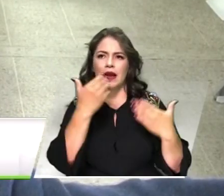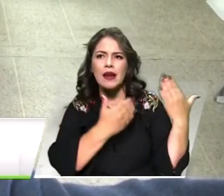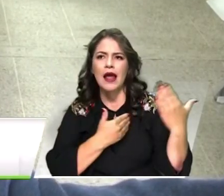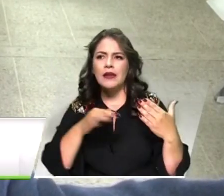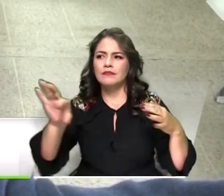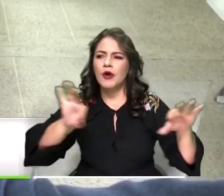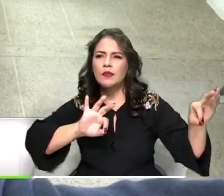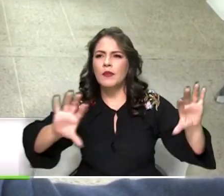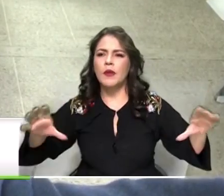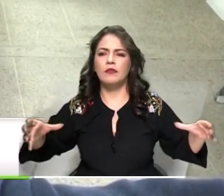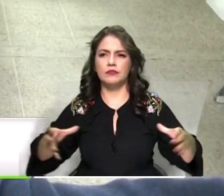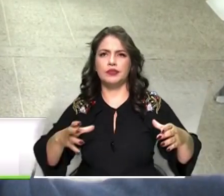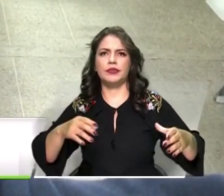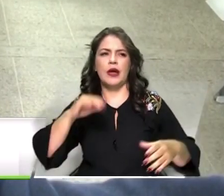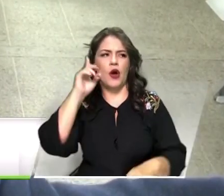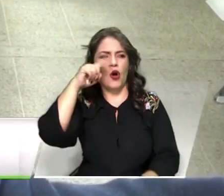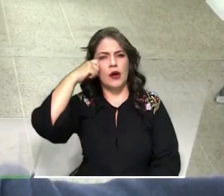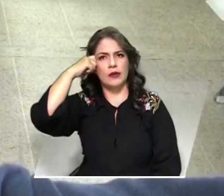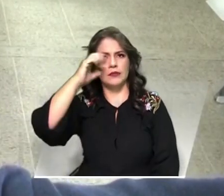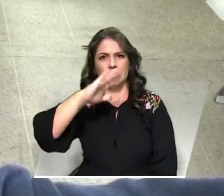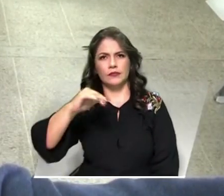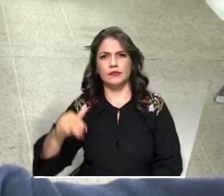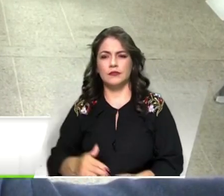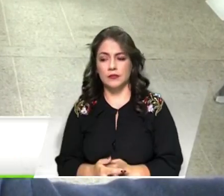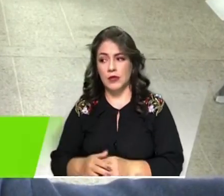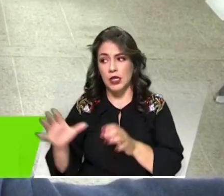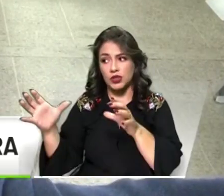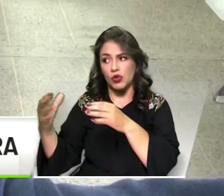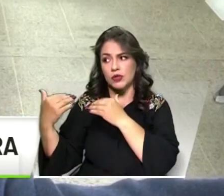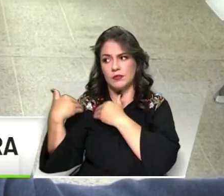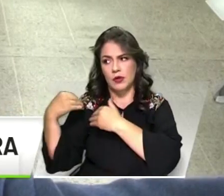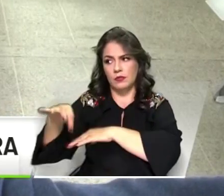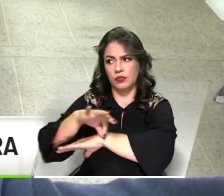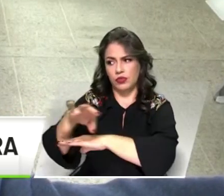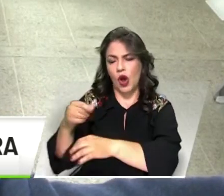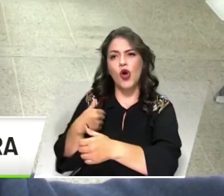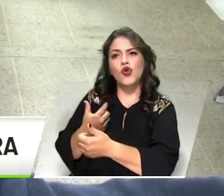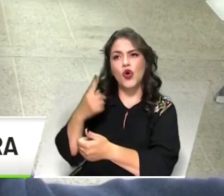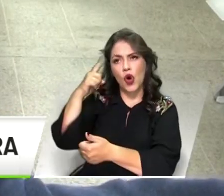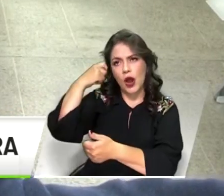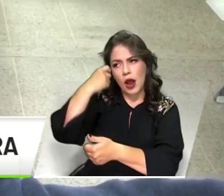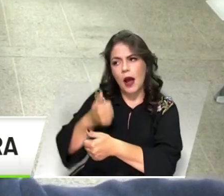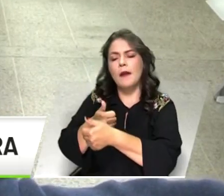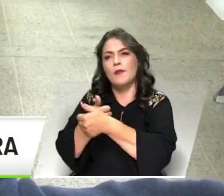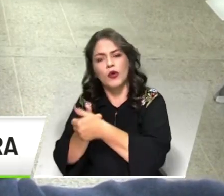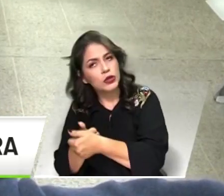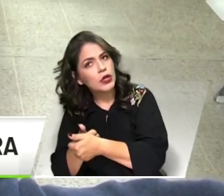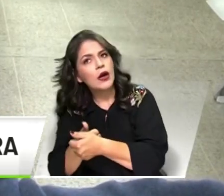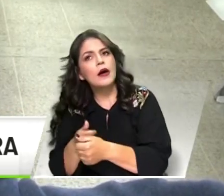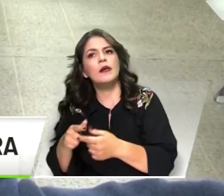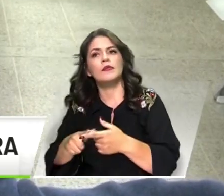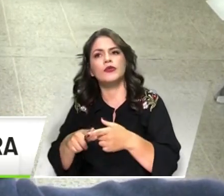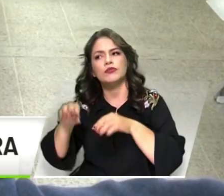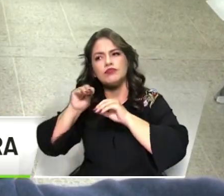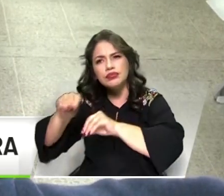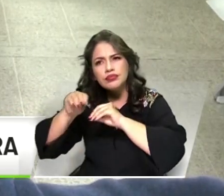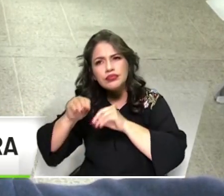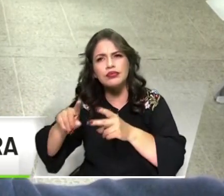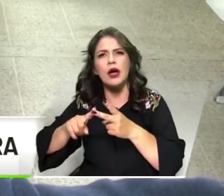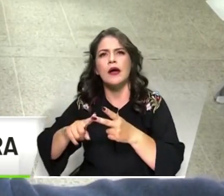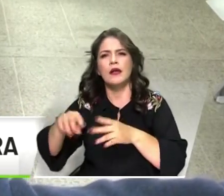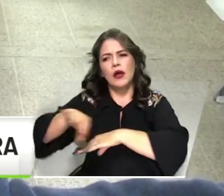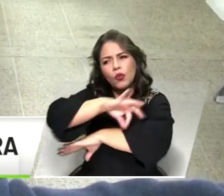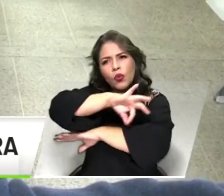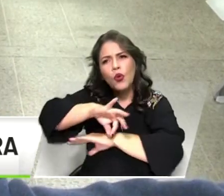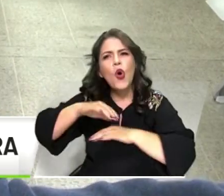la formulación completa del proyecto. Nosotros desde la gobernación los acompañamos, les damos lineamientos, hacemos talleres de diseño, buscamos